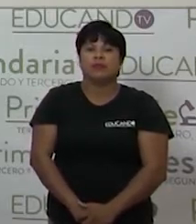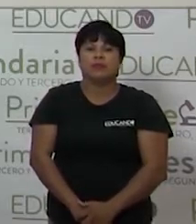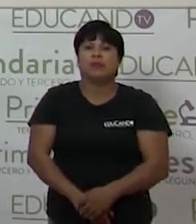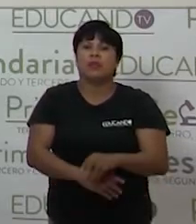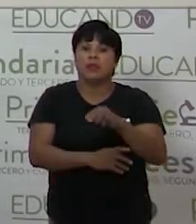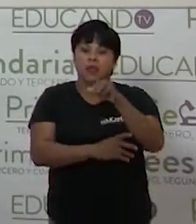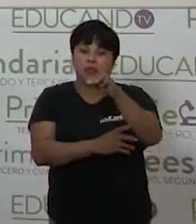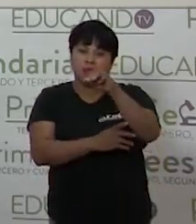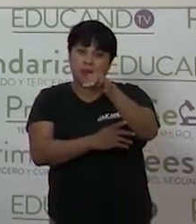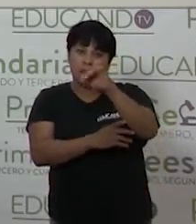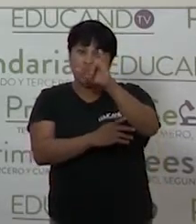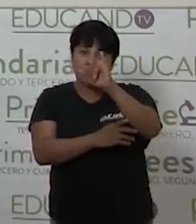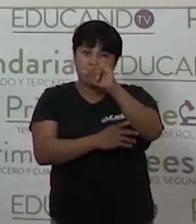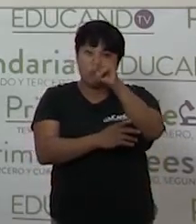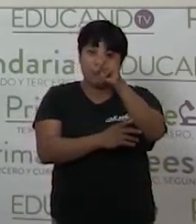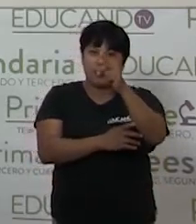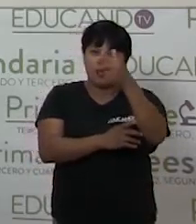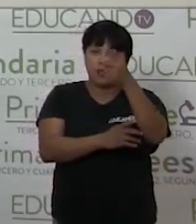catania